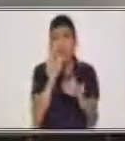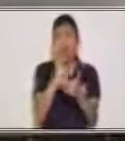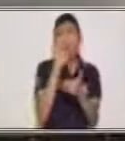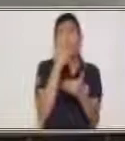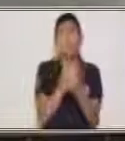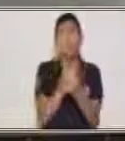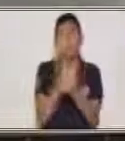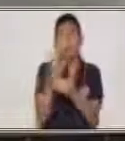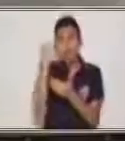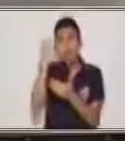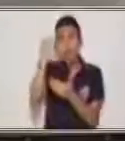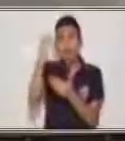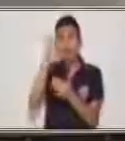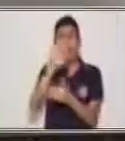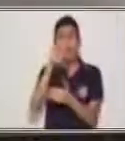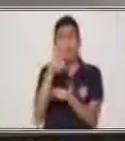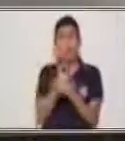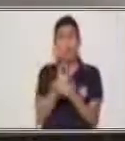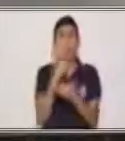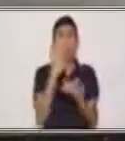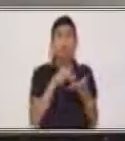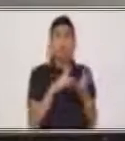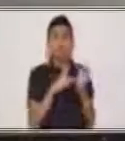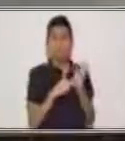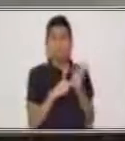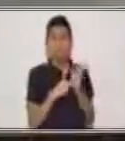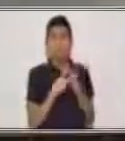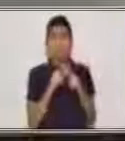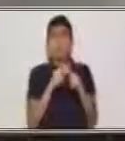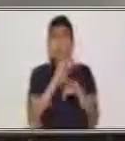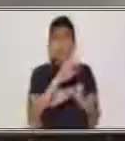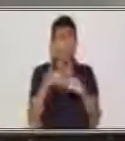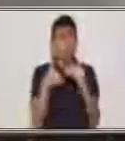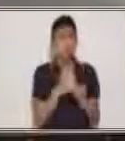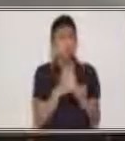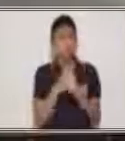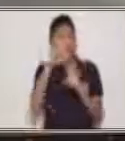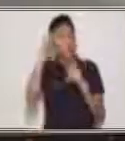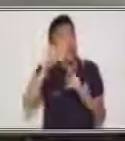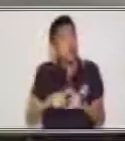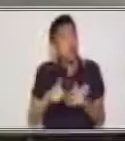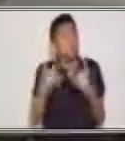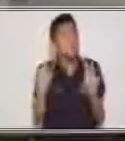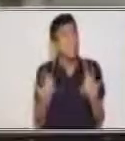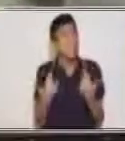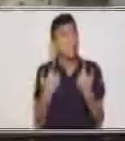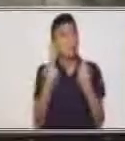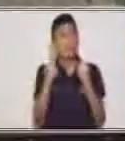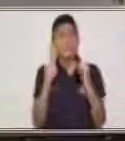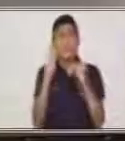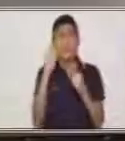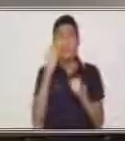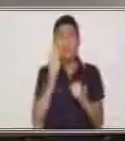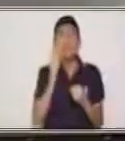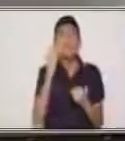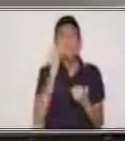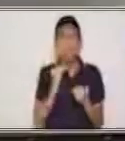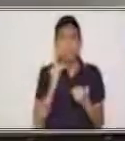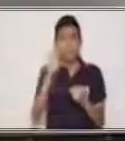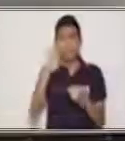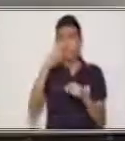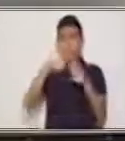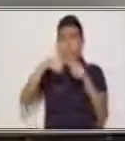hipótesis. Pero todo esto es teoría. Ahora vamos a hacer un experimento. ¿Qué necesitas? Para hacer